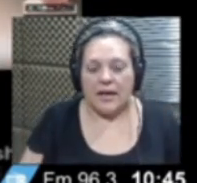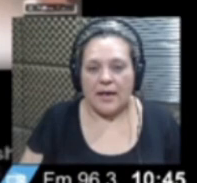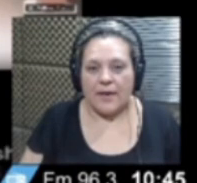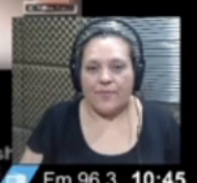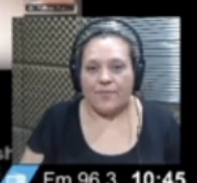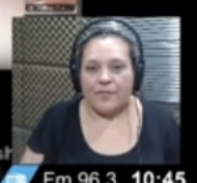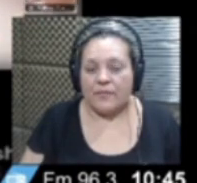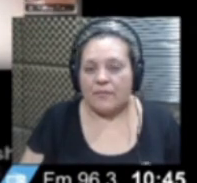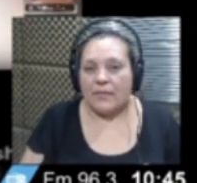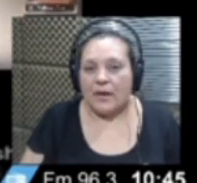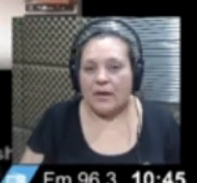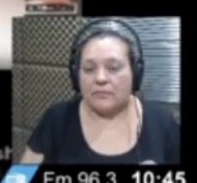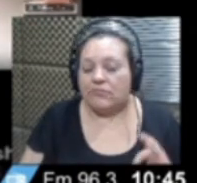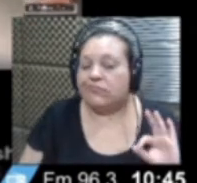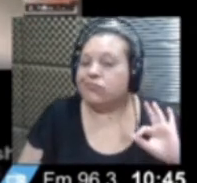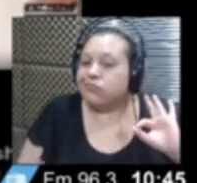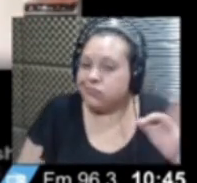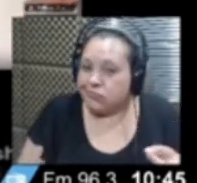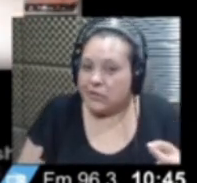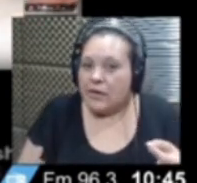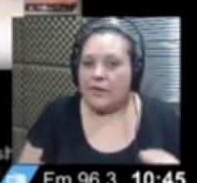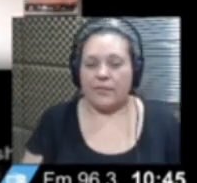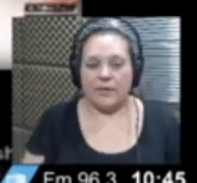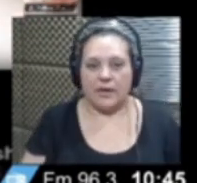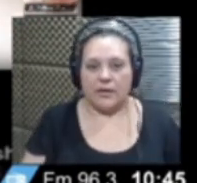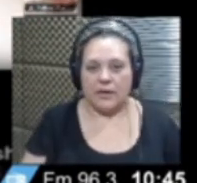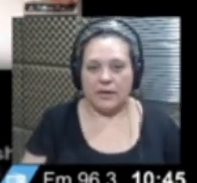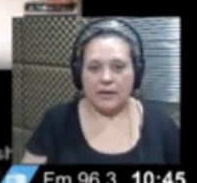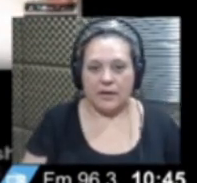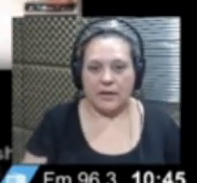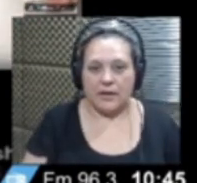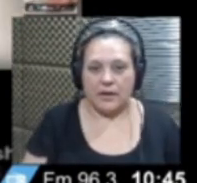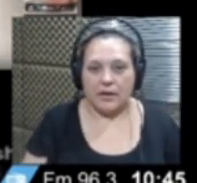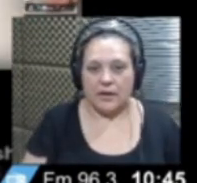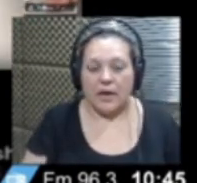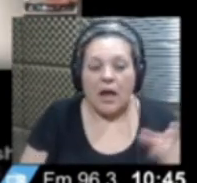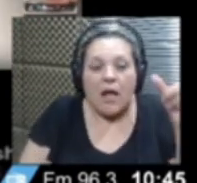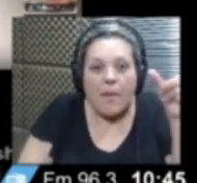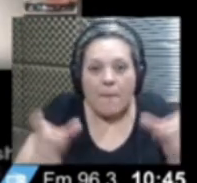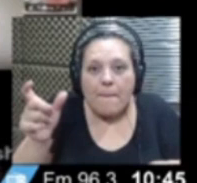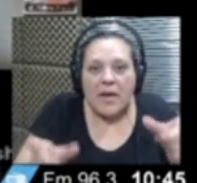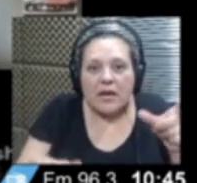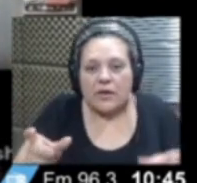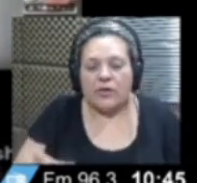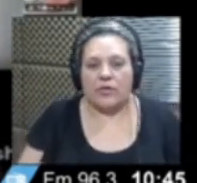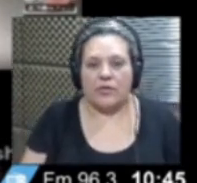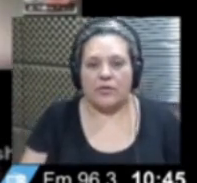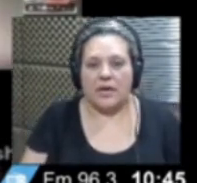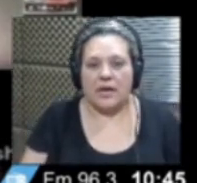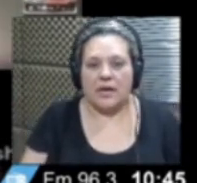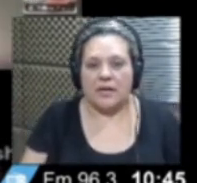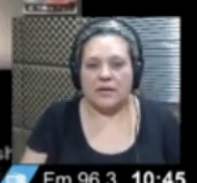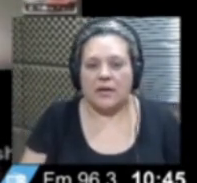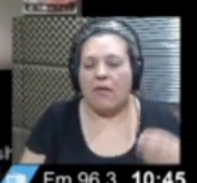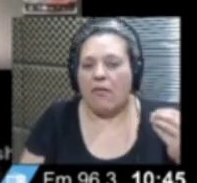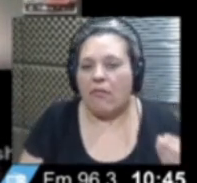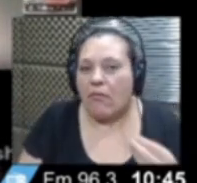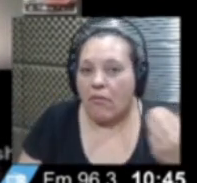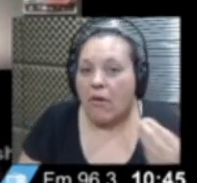Claro, pero por ejemplo, yo decía, pero acá te puedo decir que hay bastantes. Hace un par de años éramos pocos.